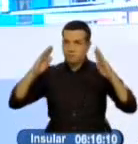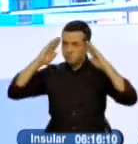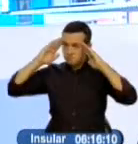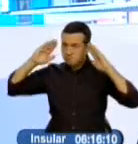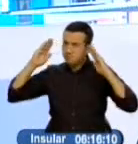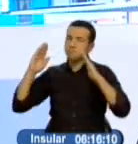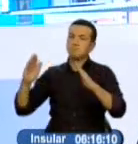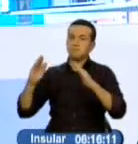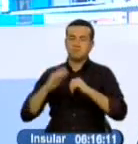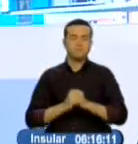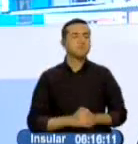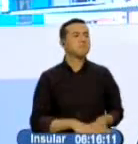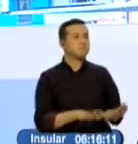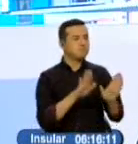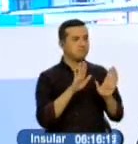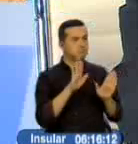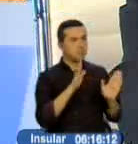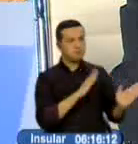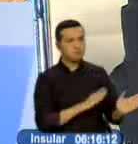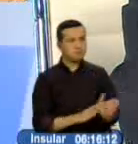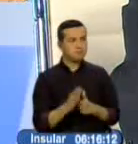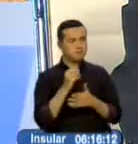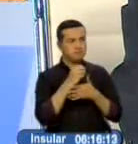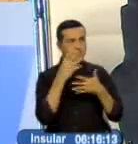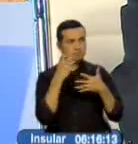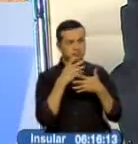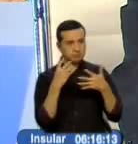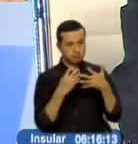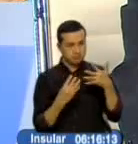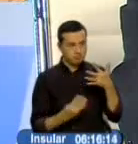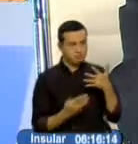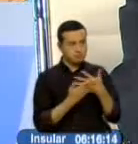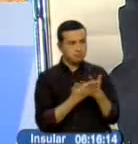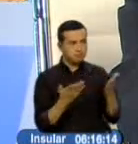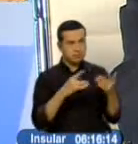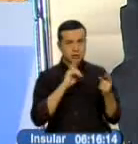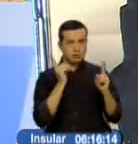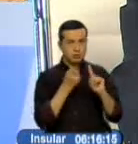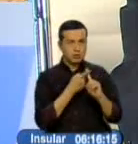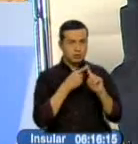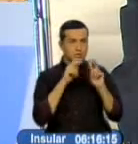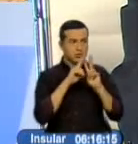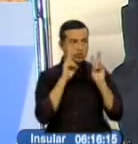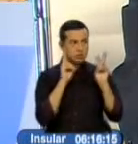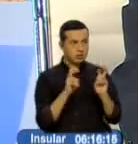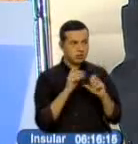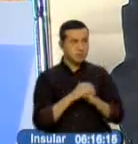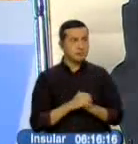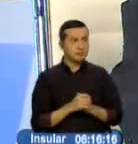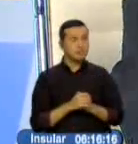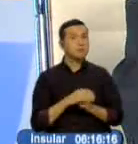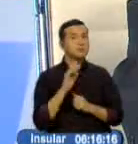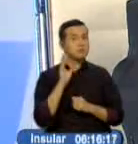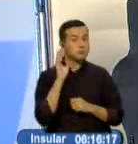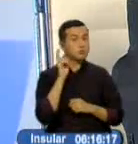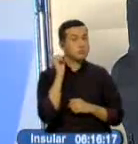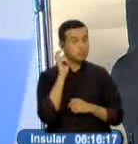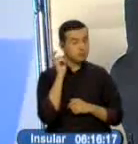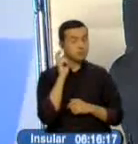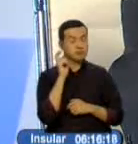especial atención. Ok, vamos desarrollando estos temas que ha mencionado Juan Andrés Falconi. Primero, este tema que para mí es